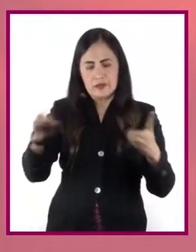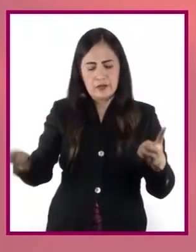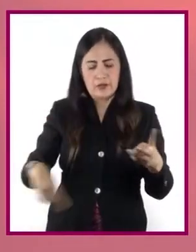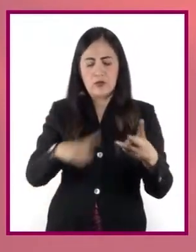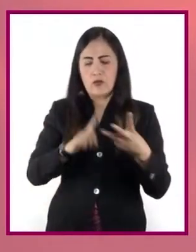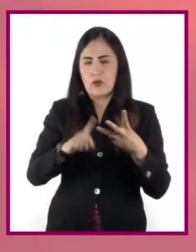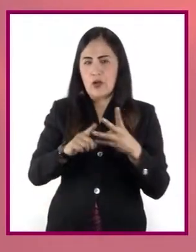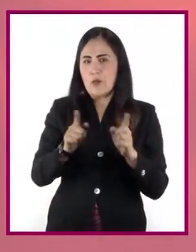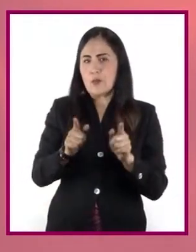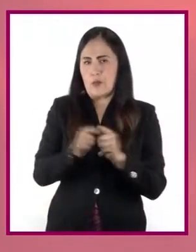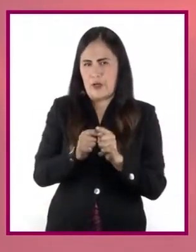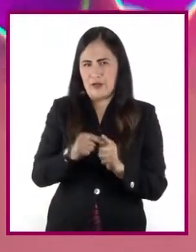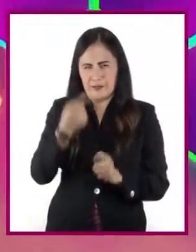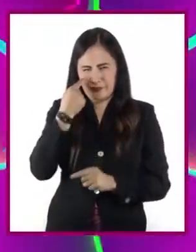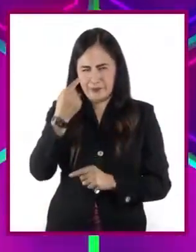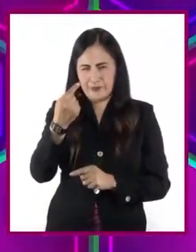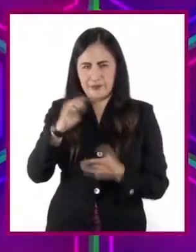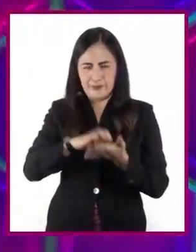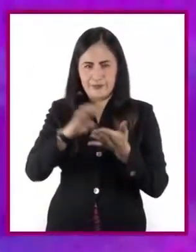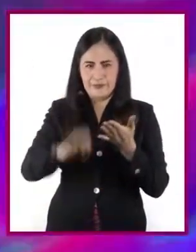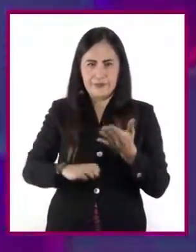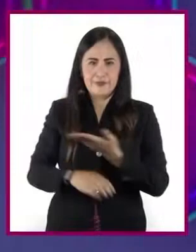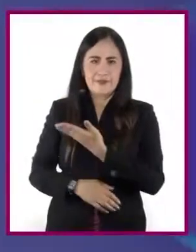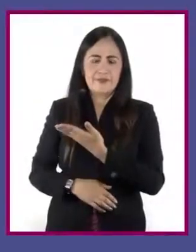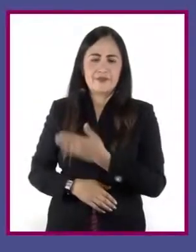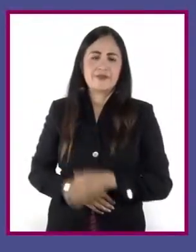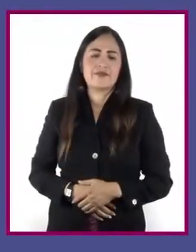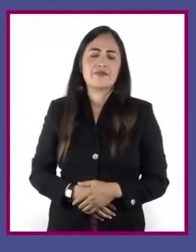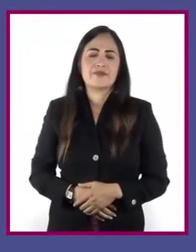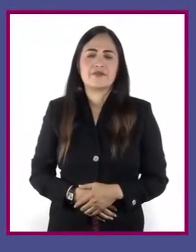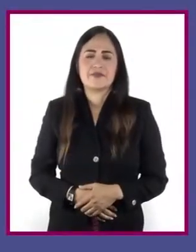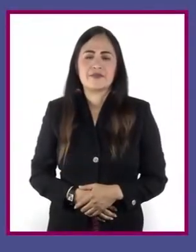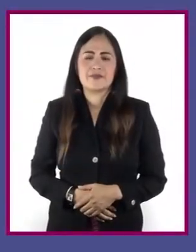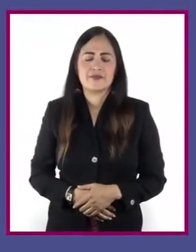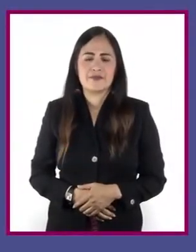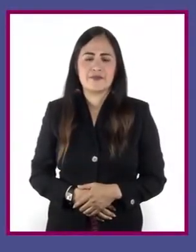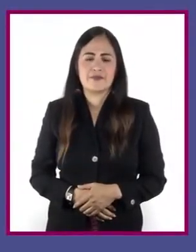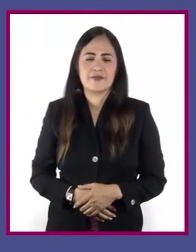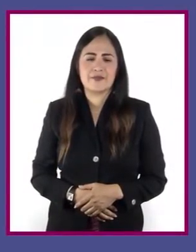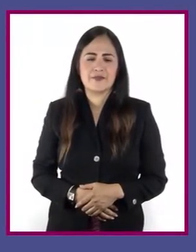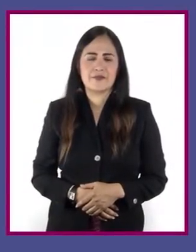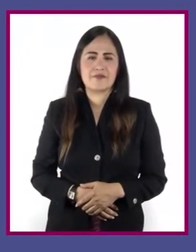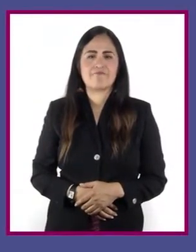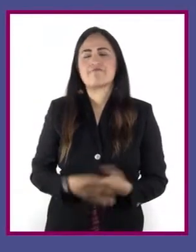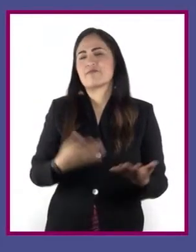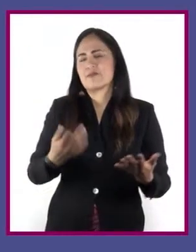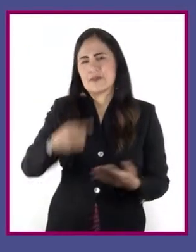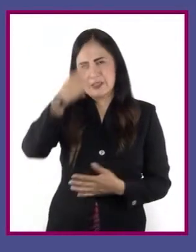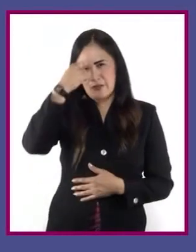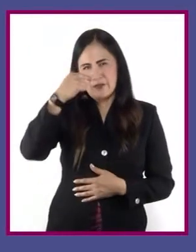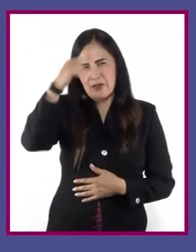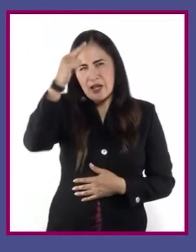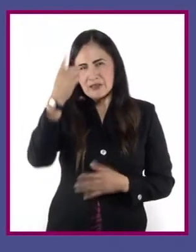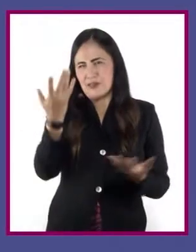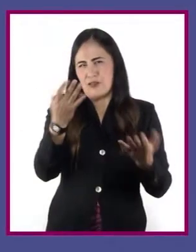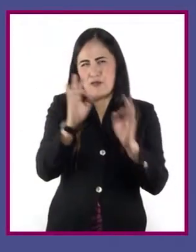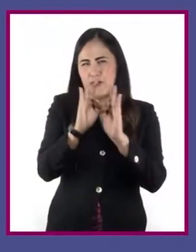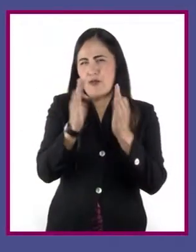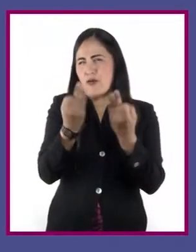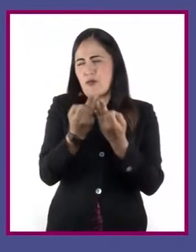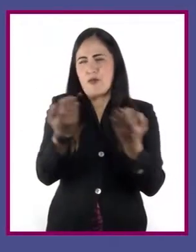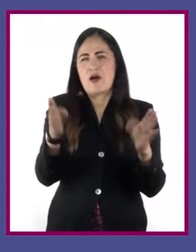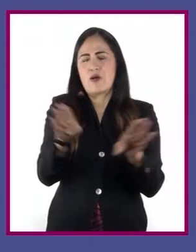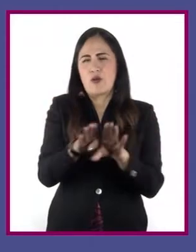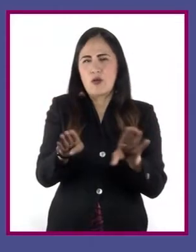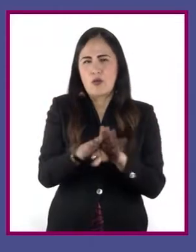en nuestro siguiente ejemplo. Como observamos, la manera más sencilla de iniciar es